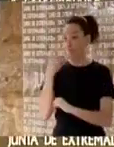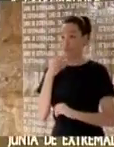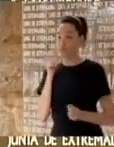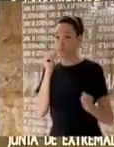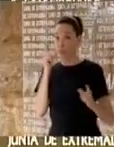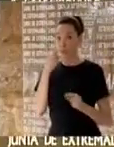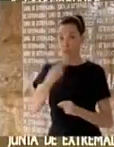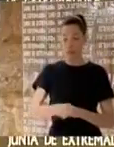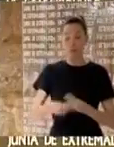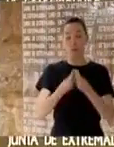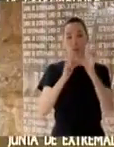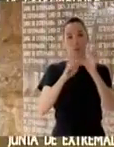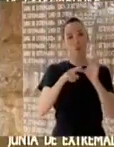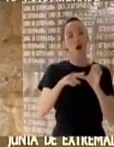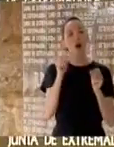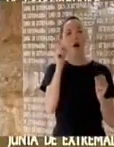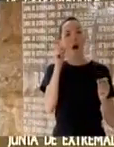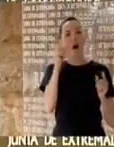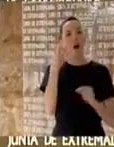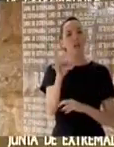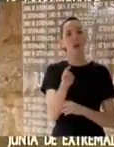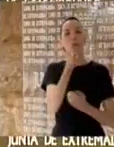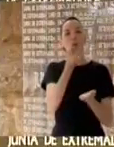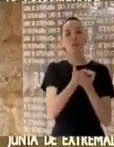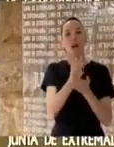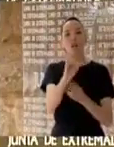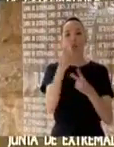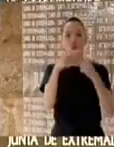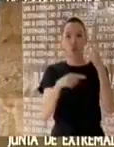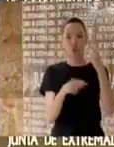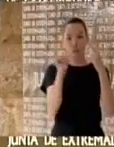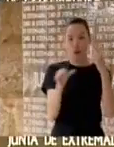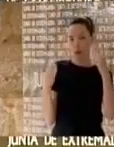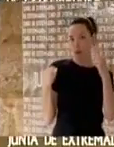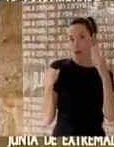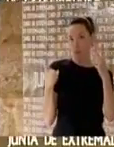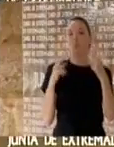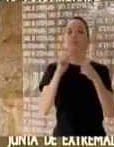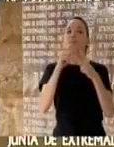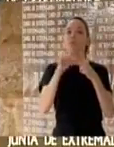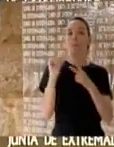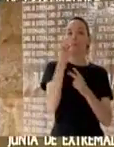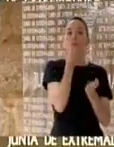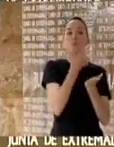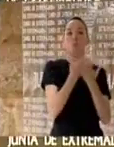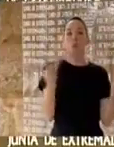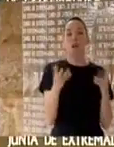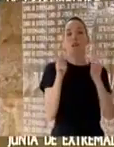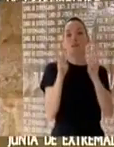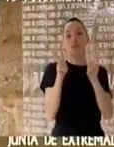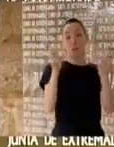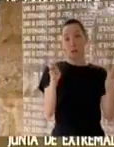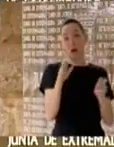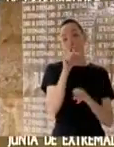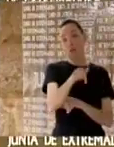referencia a ello, a dos propuestas que hemos hecho a lo largo de la semana. La primera tiene que ver con la actualización del delito